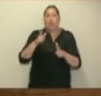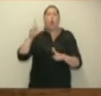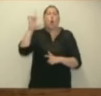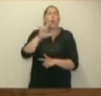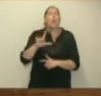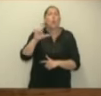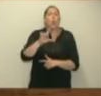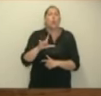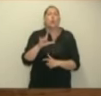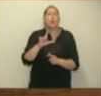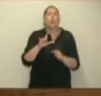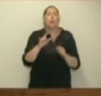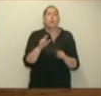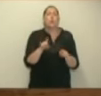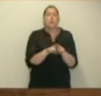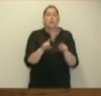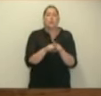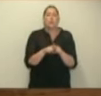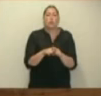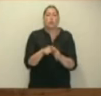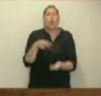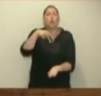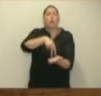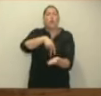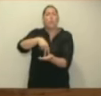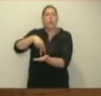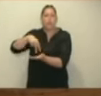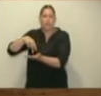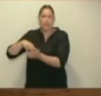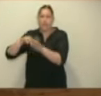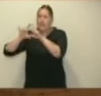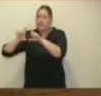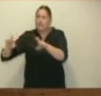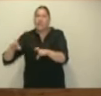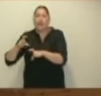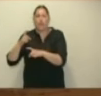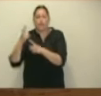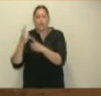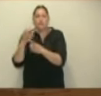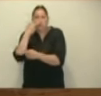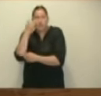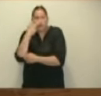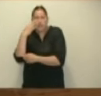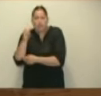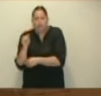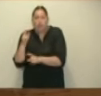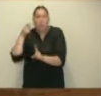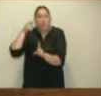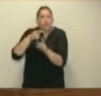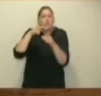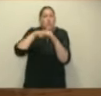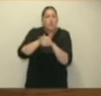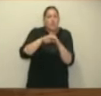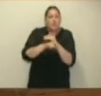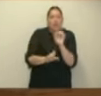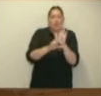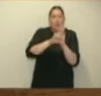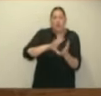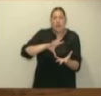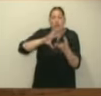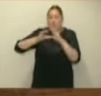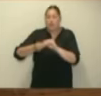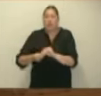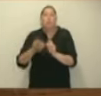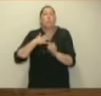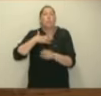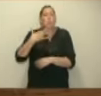las comparecencias de las entidades, grupos y personas interesadas para la tramitación de esta ley, pudiendo constituirse la ponencia, en su caso,